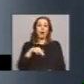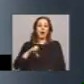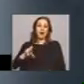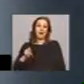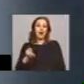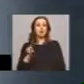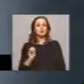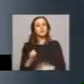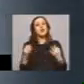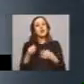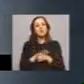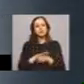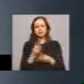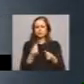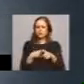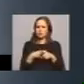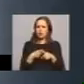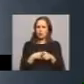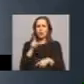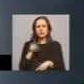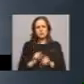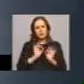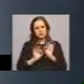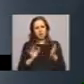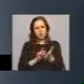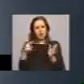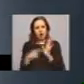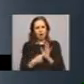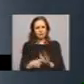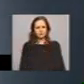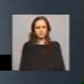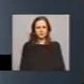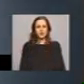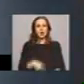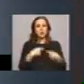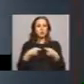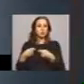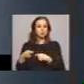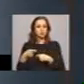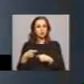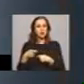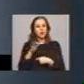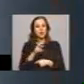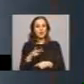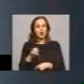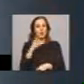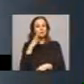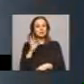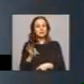Así que es un episodio muy interesante ese que aparece también en la novela. Las negociaciones de los monárquicos con Franco para intentar volver a...